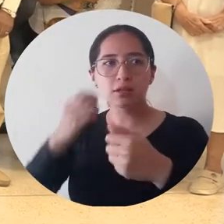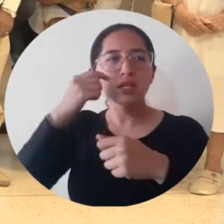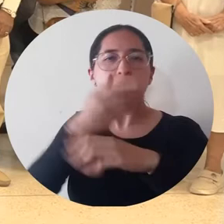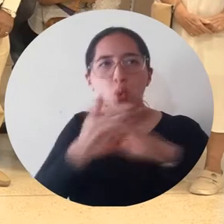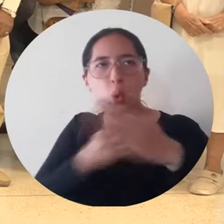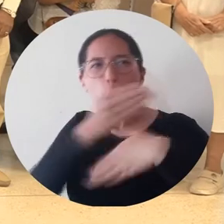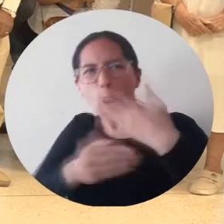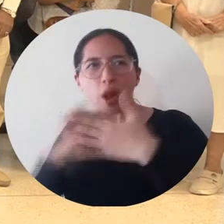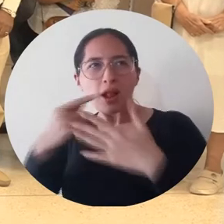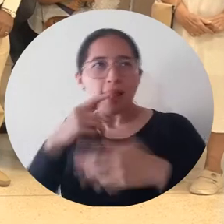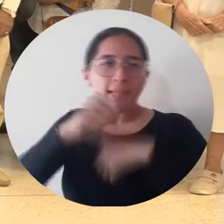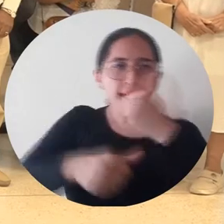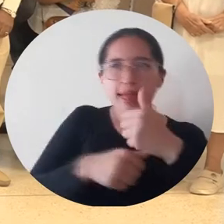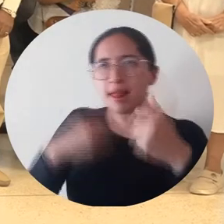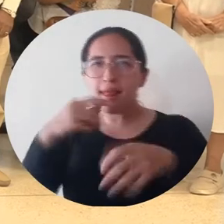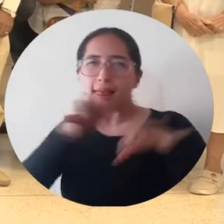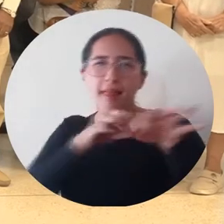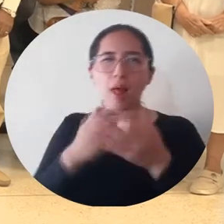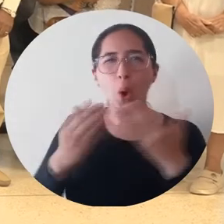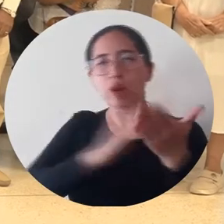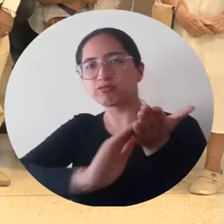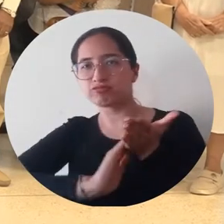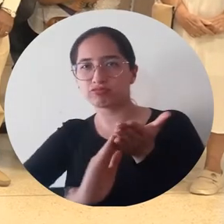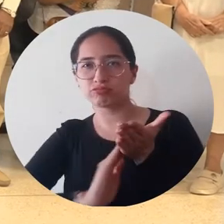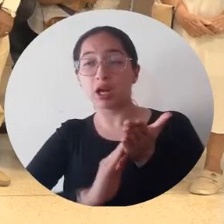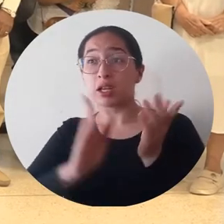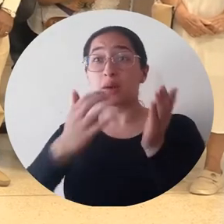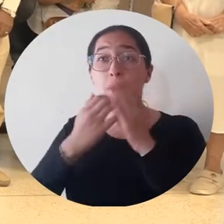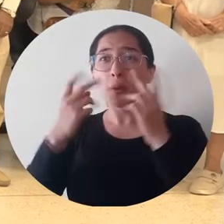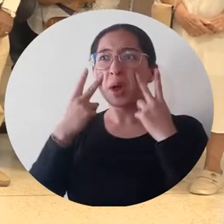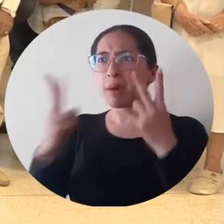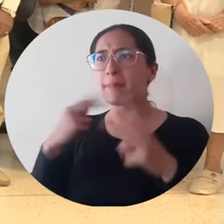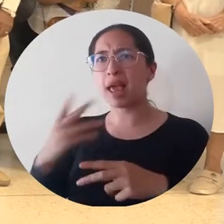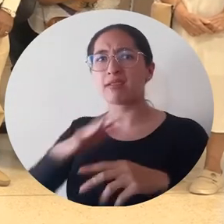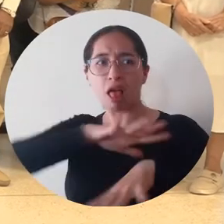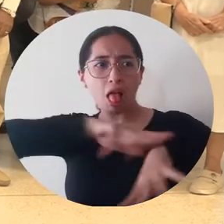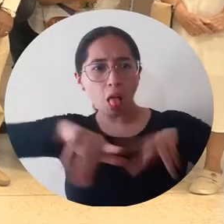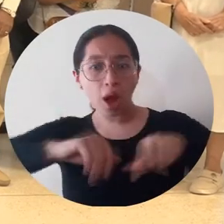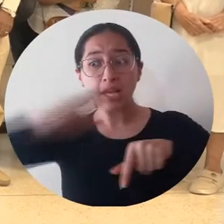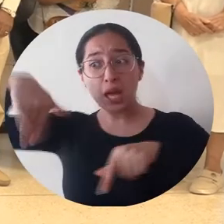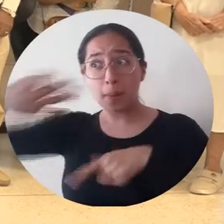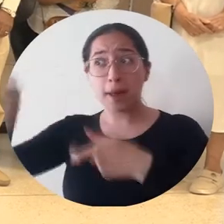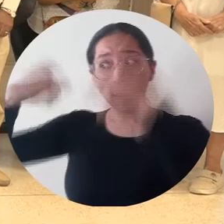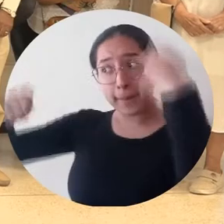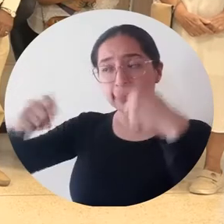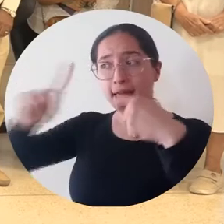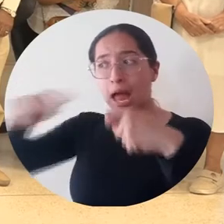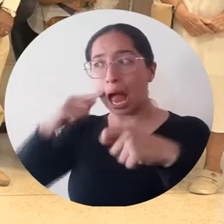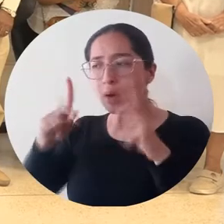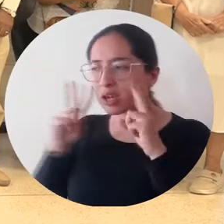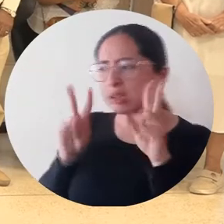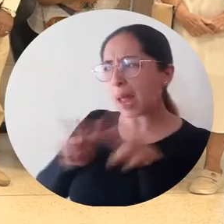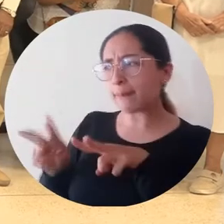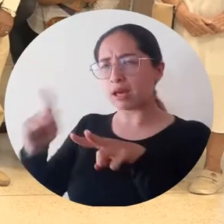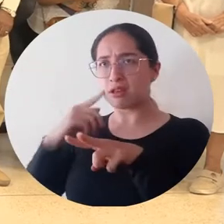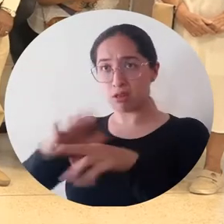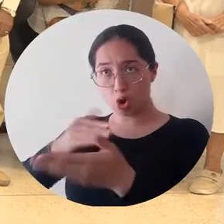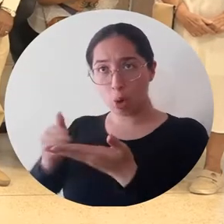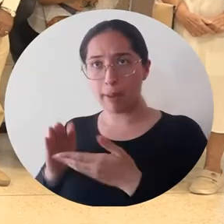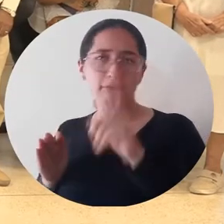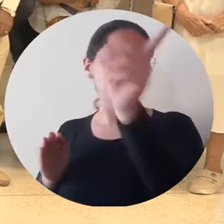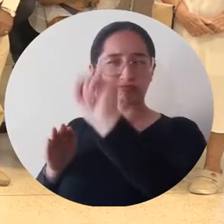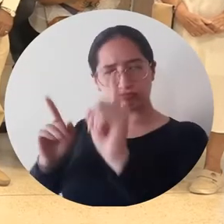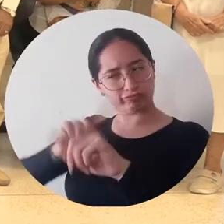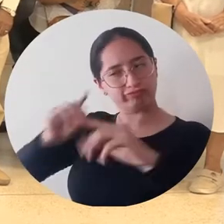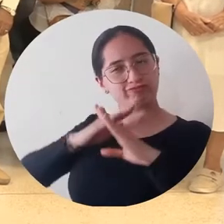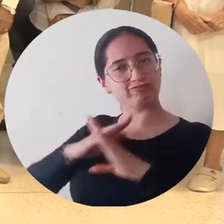para las víctimas. Es importante denunciar para tratar de que se identifiquen esos equipos y luego se incauten a quienes los vendan o a quienes los compran. Pero sobre